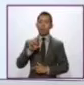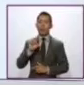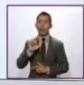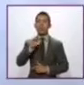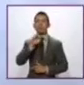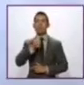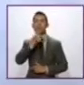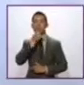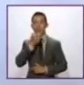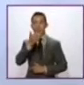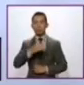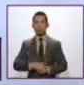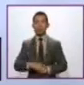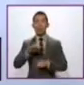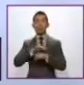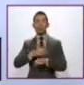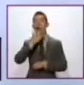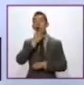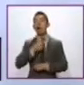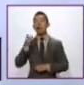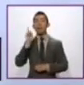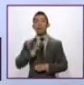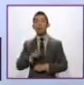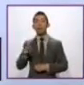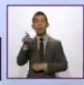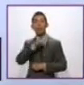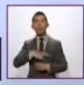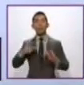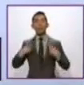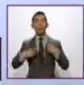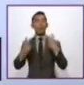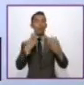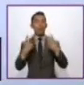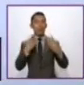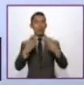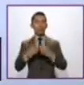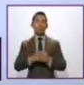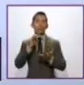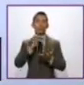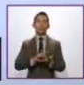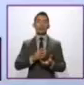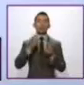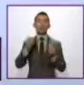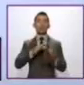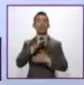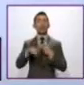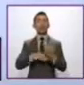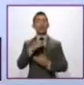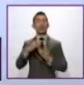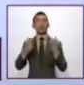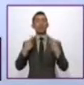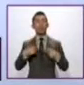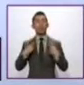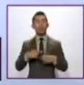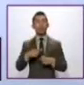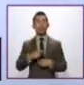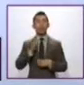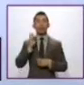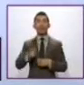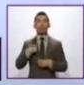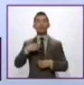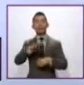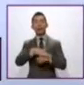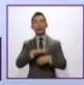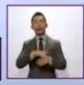candidata. Amigas, amigos que nos están siguiendo, pues muchas gracias a todos los que han respondido a la invitación